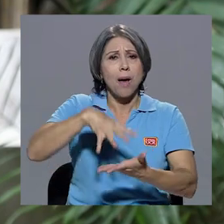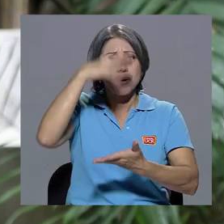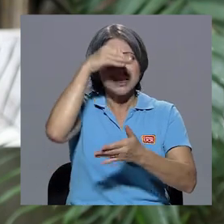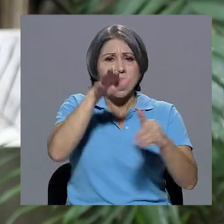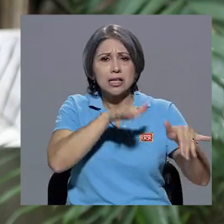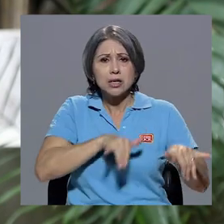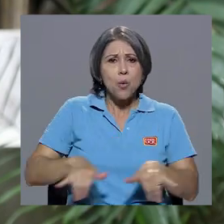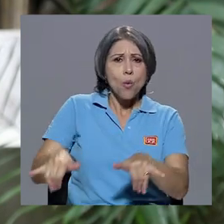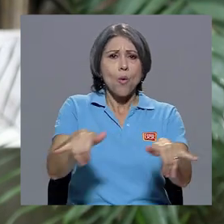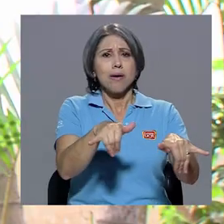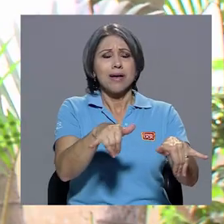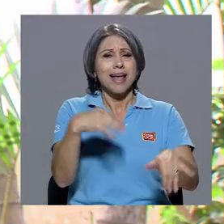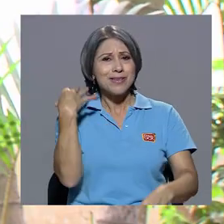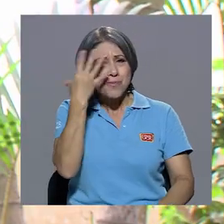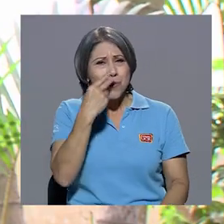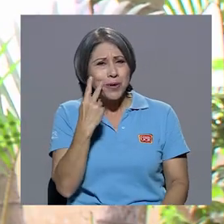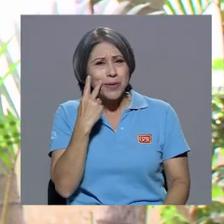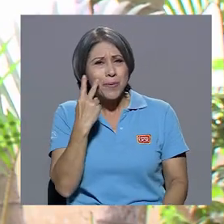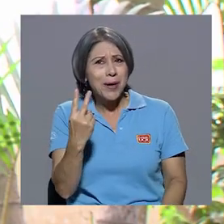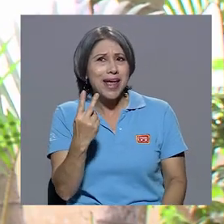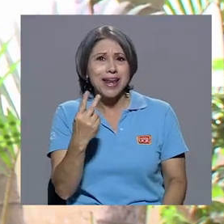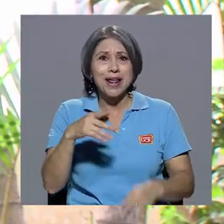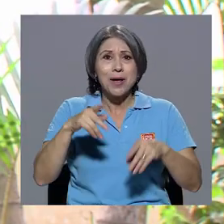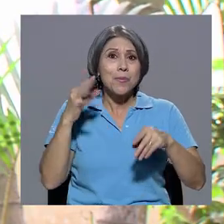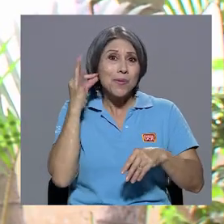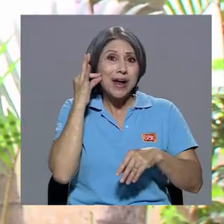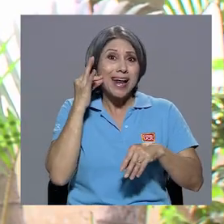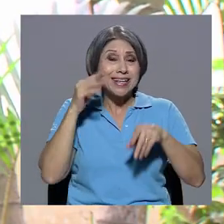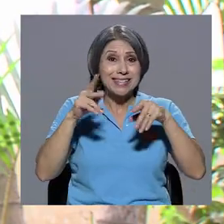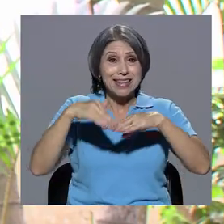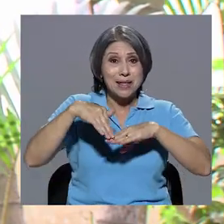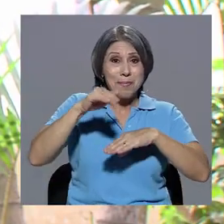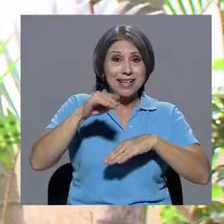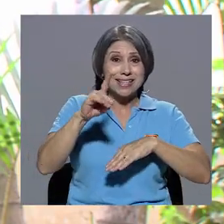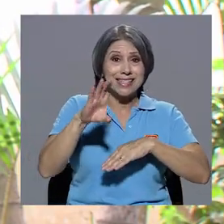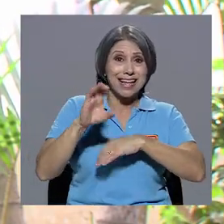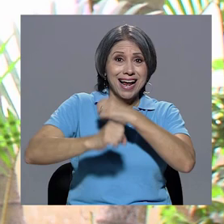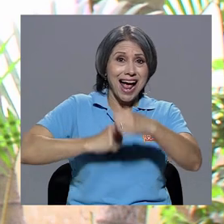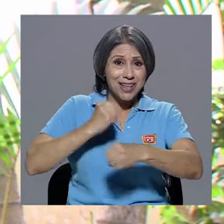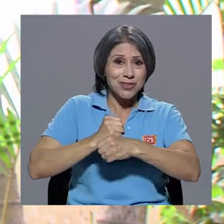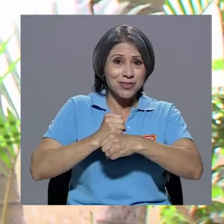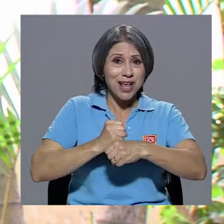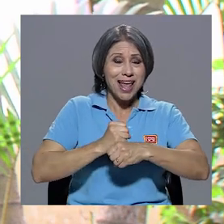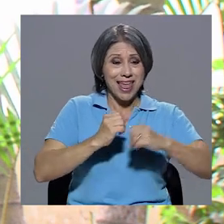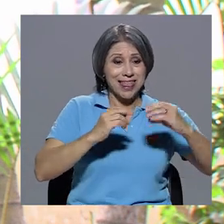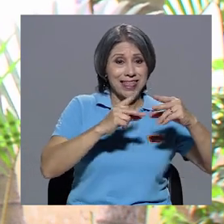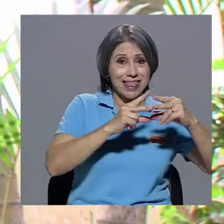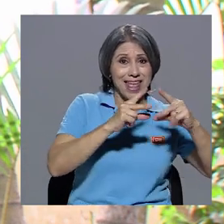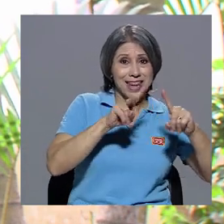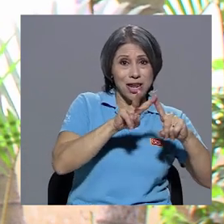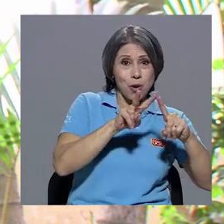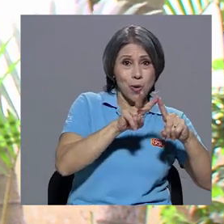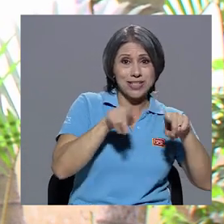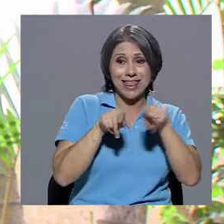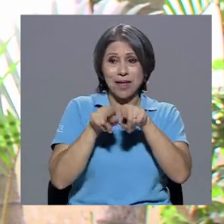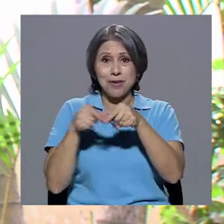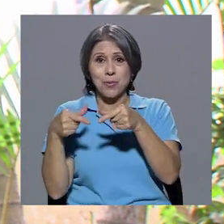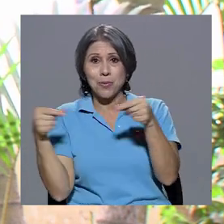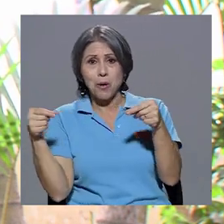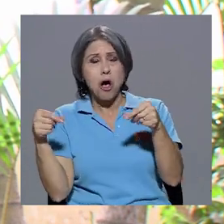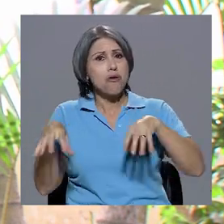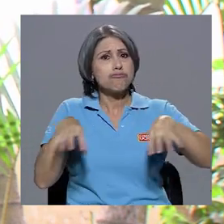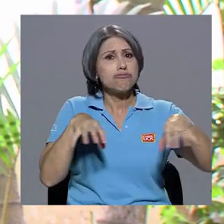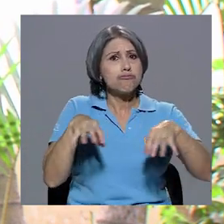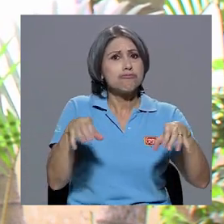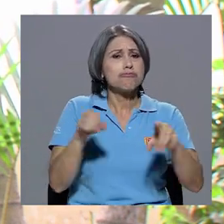en común. Bueno, es muy bonito ver cómo las centenarias de la península de Nicoya, también las centenarias de Okinawa, se mantienen activos a nivel social